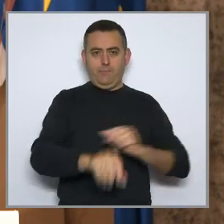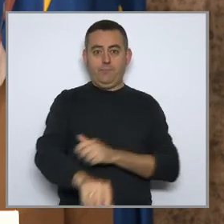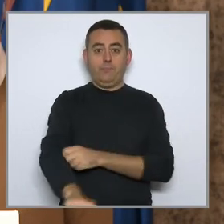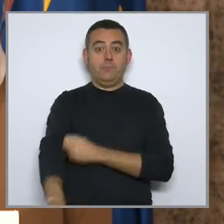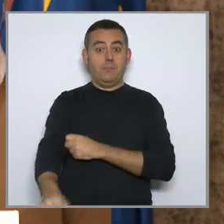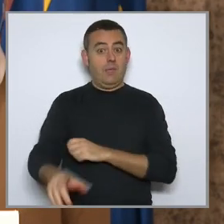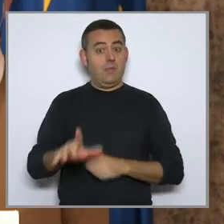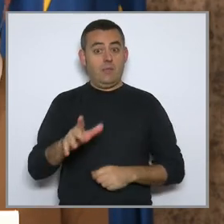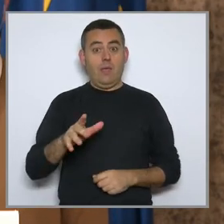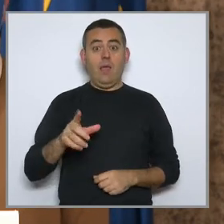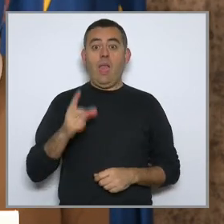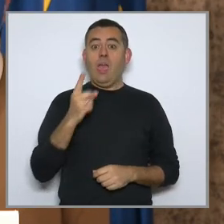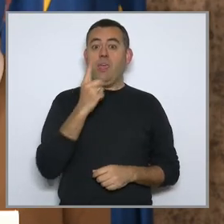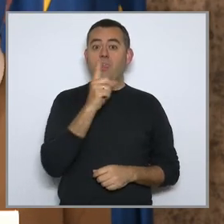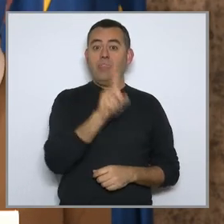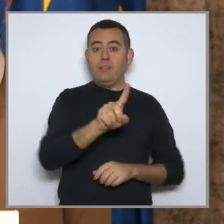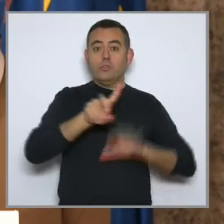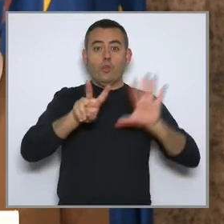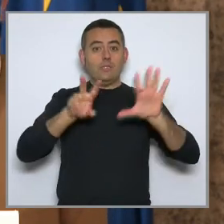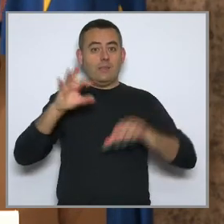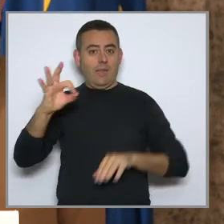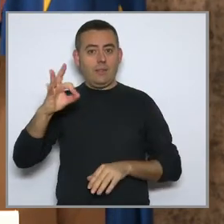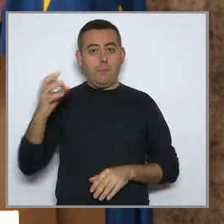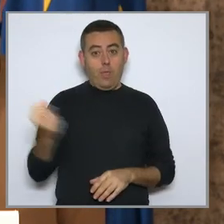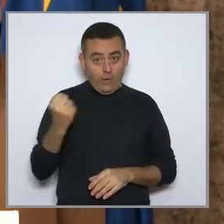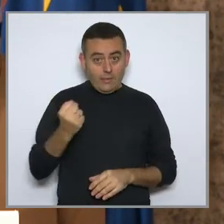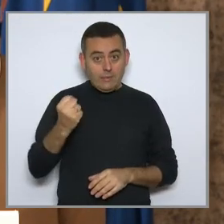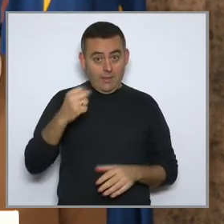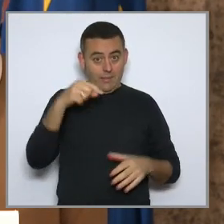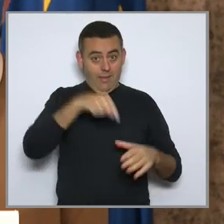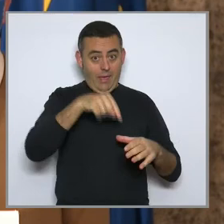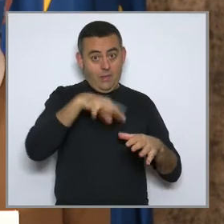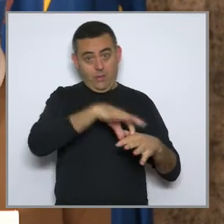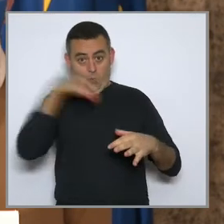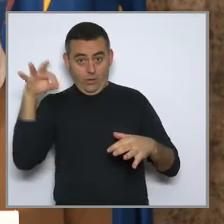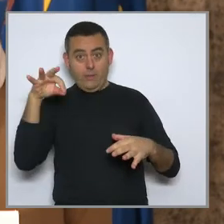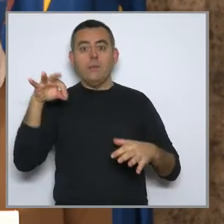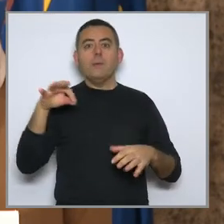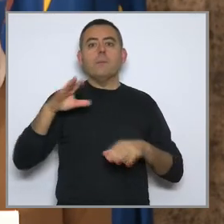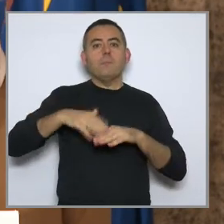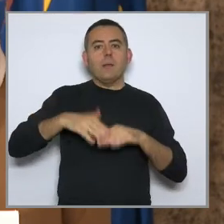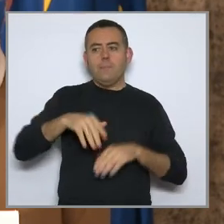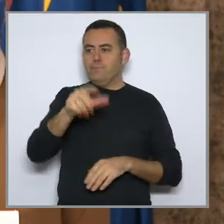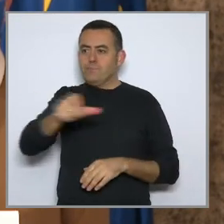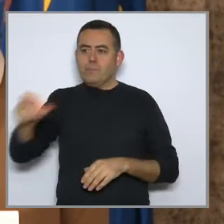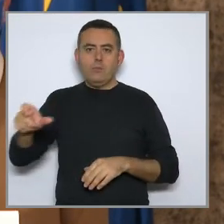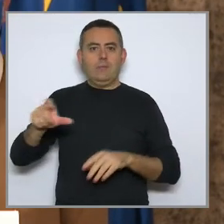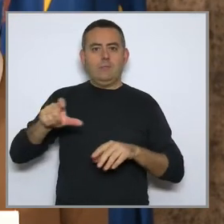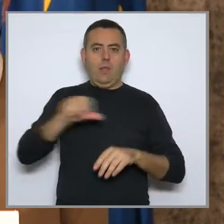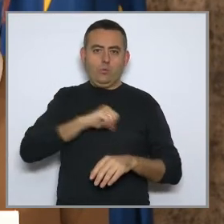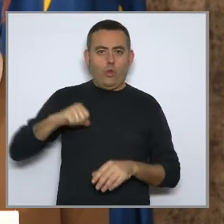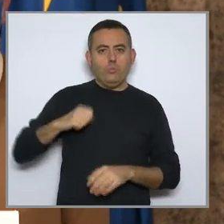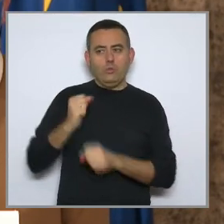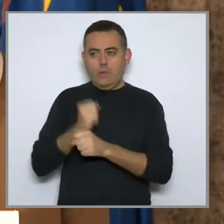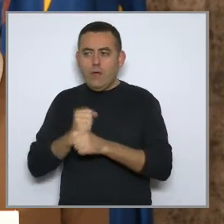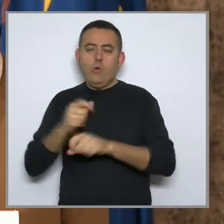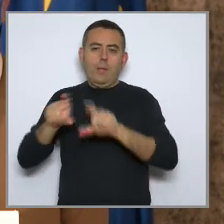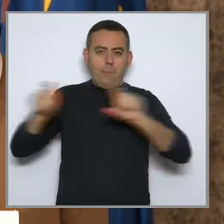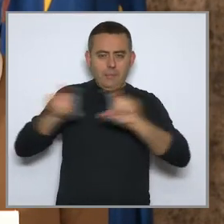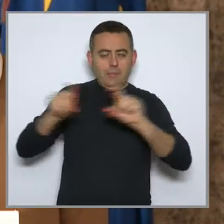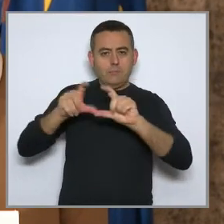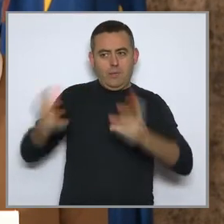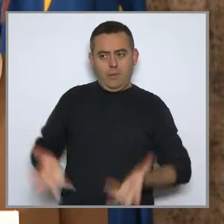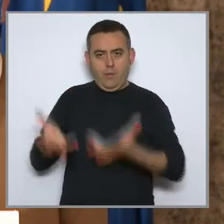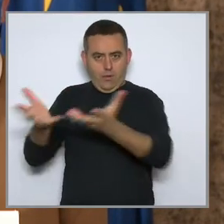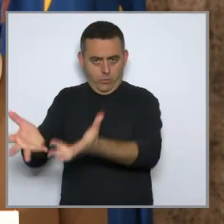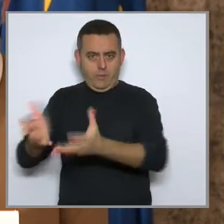de 170 millones, han sido destinados a compensar el impacto en trabajadores, autónomos y empresas. De